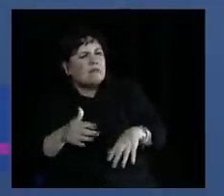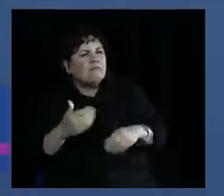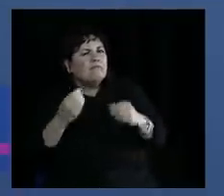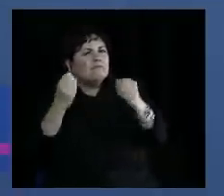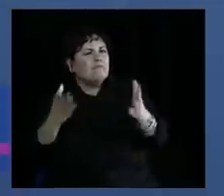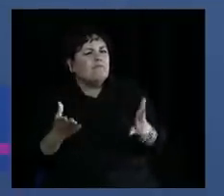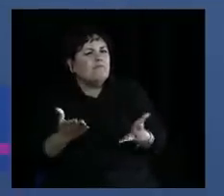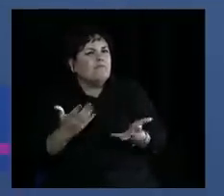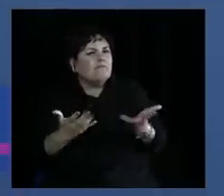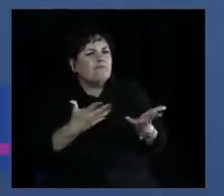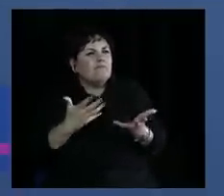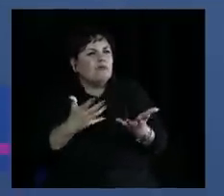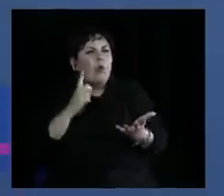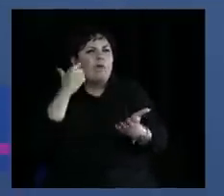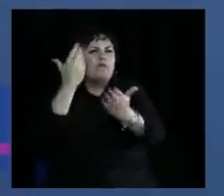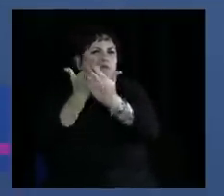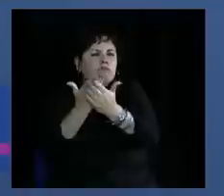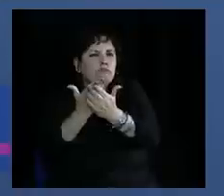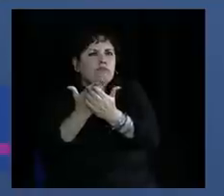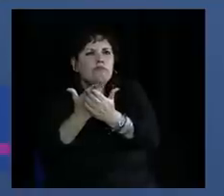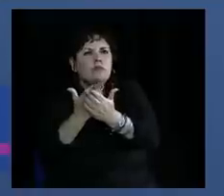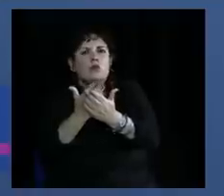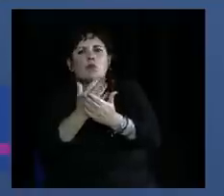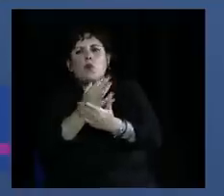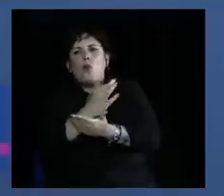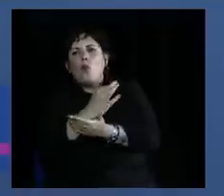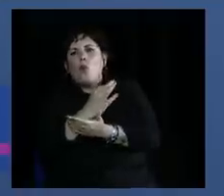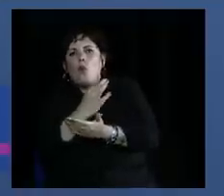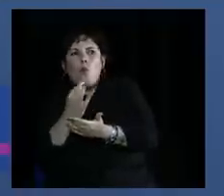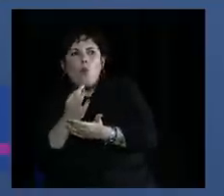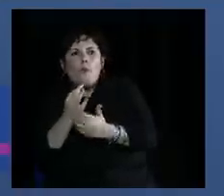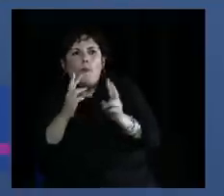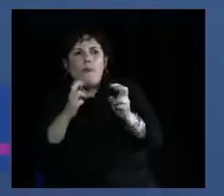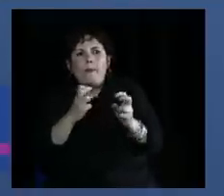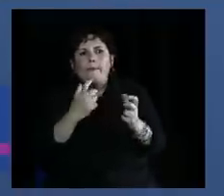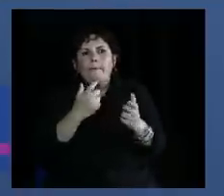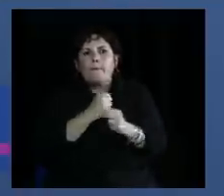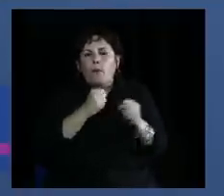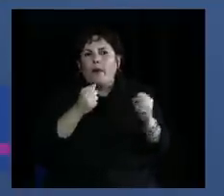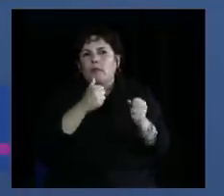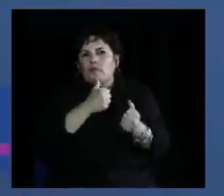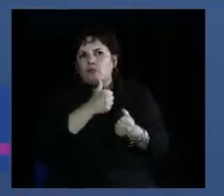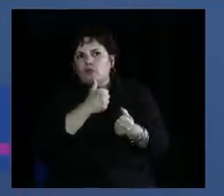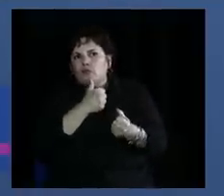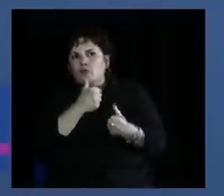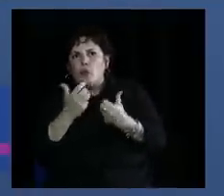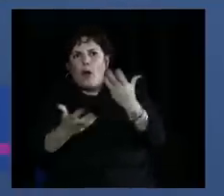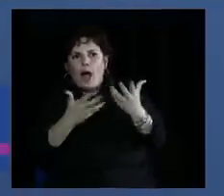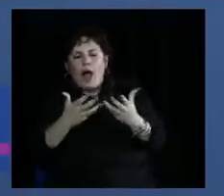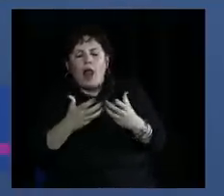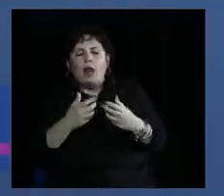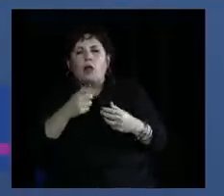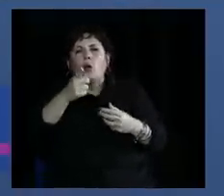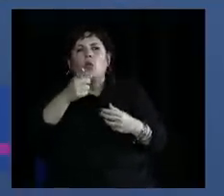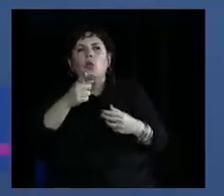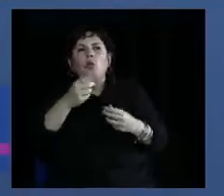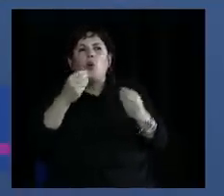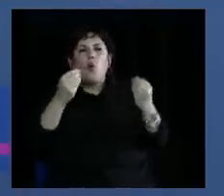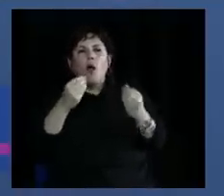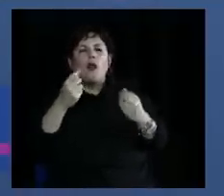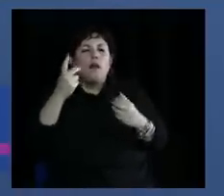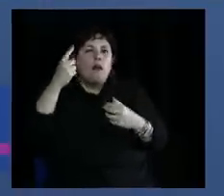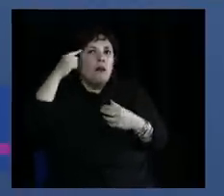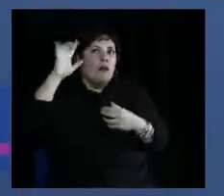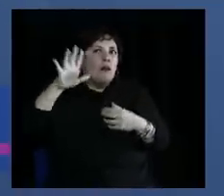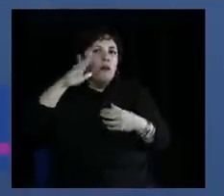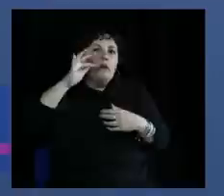el cauce, la reivindicación o la salida eventualmente política que puedan tener. ¿Cómo definiría esto y qué salida avisora